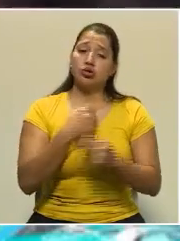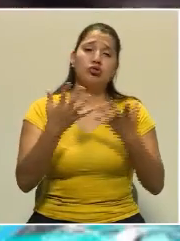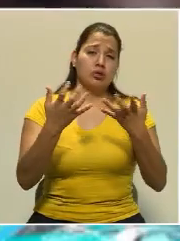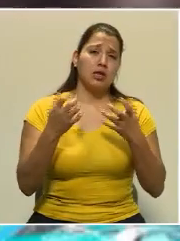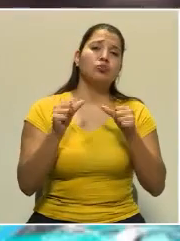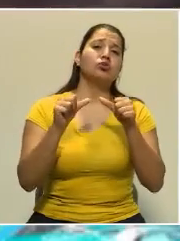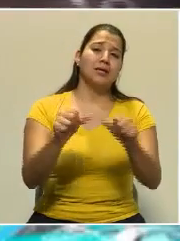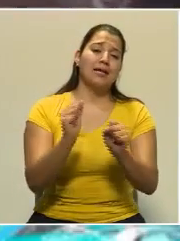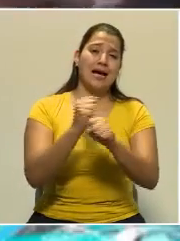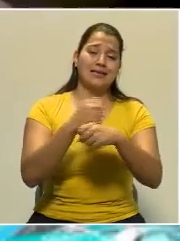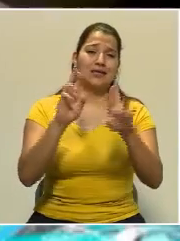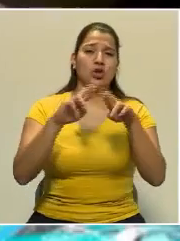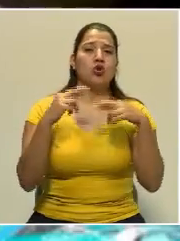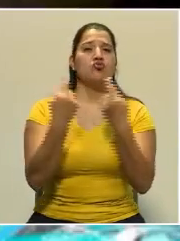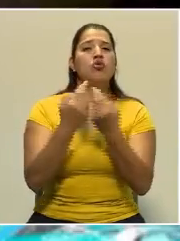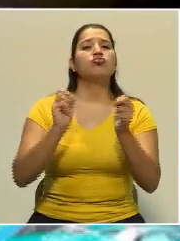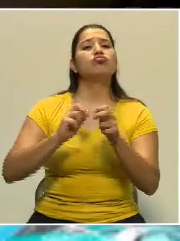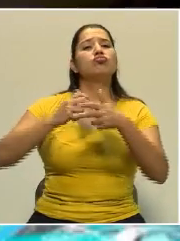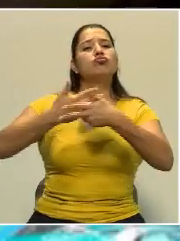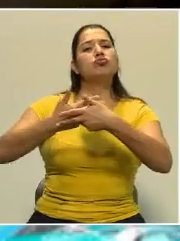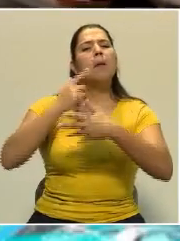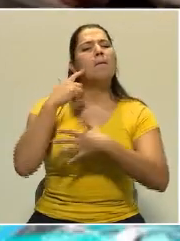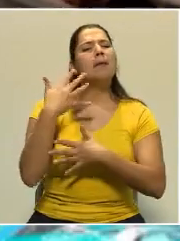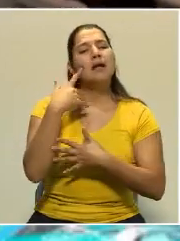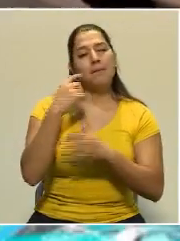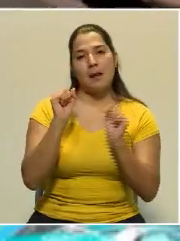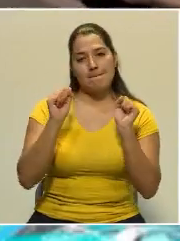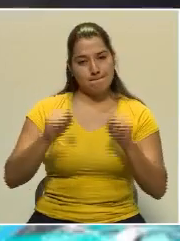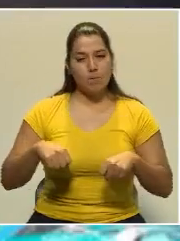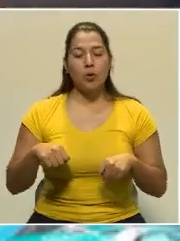para ir tomándole el pulso a el